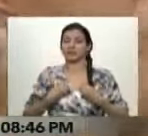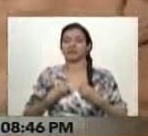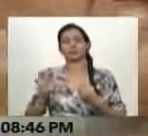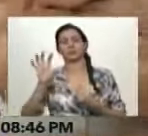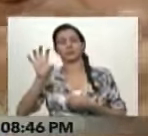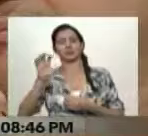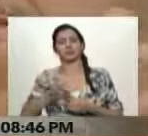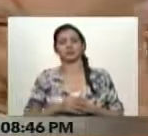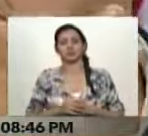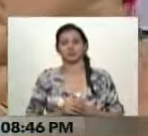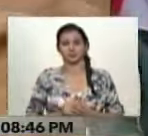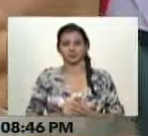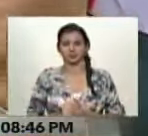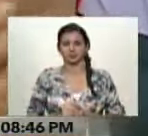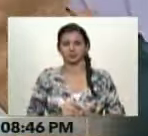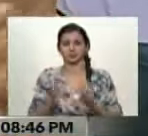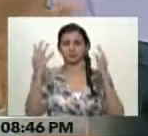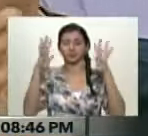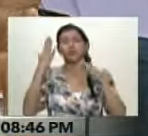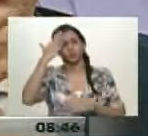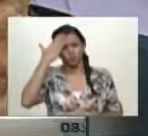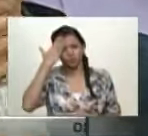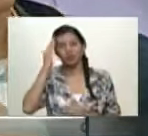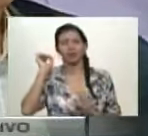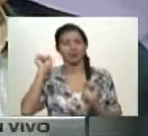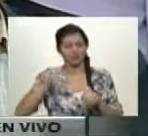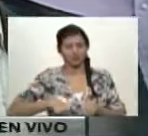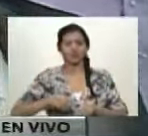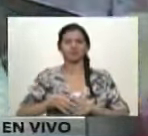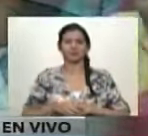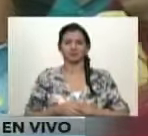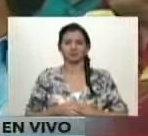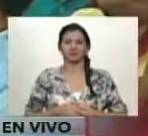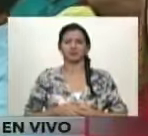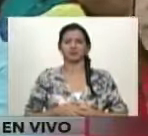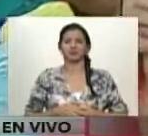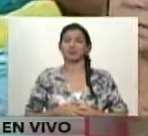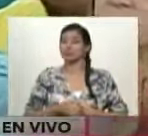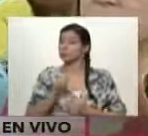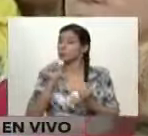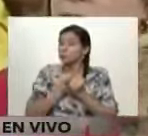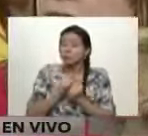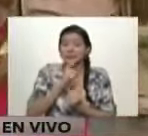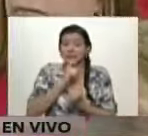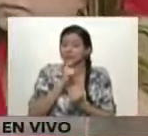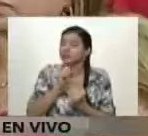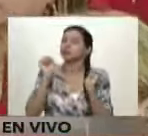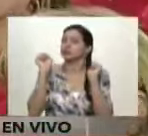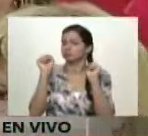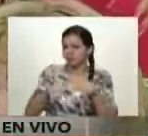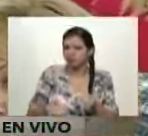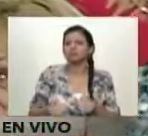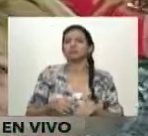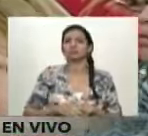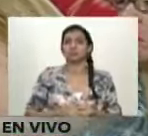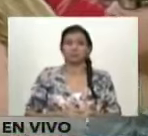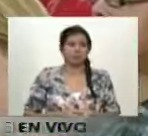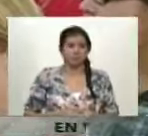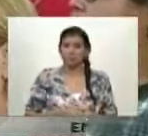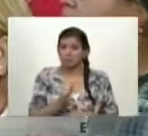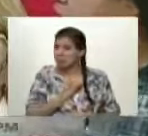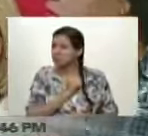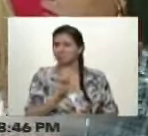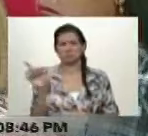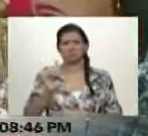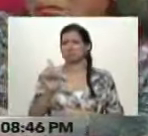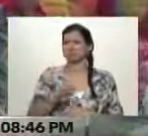país. Sé que es así, que va a ser duro y que es duro. ¿Qué es eso para nosotros, pues? No